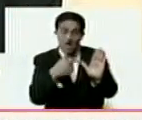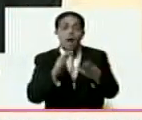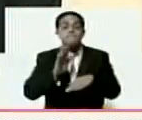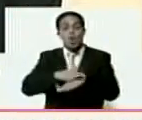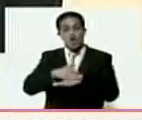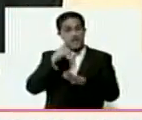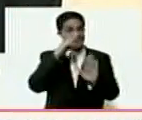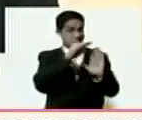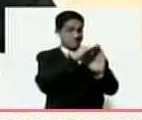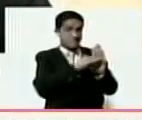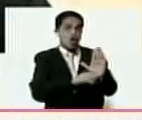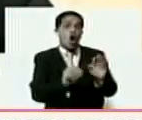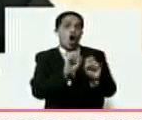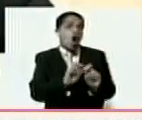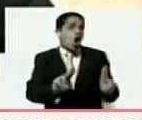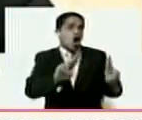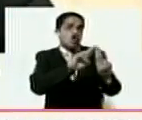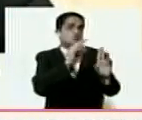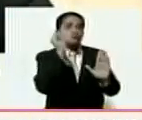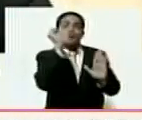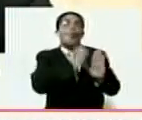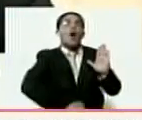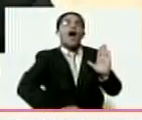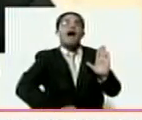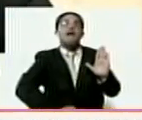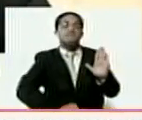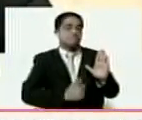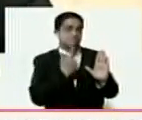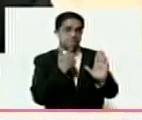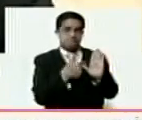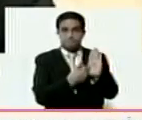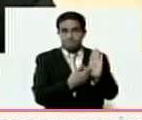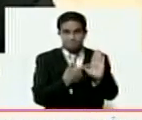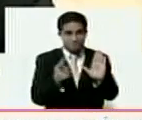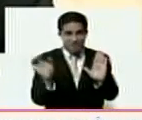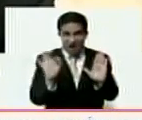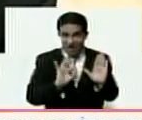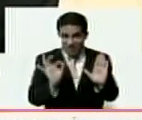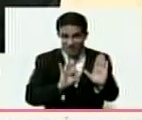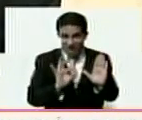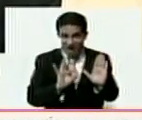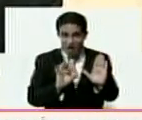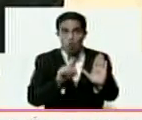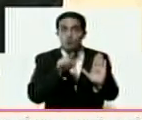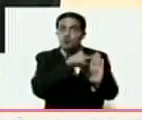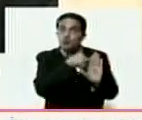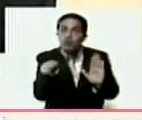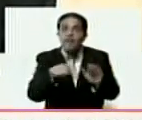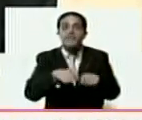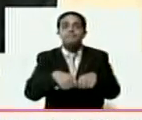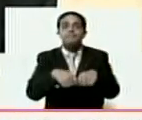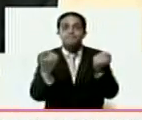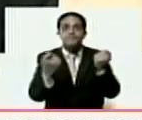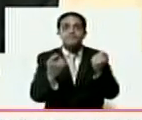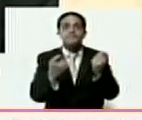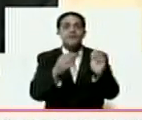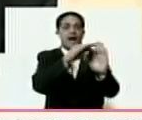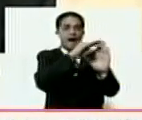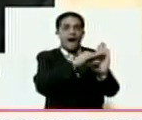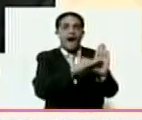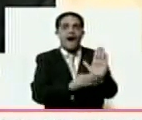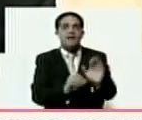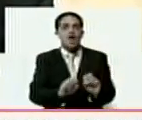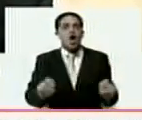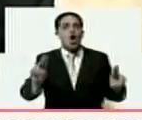Naciones Unidas, no está esa base jurídica. Al contrario, están violando la Carta de las Naciones Unidas desde